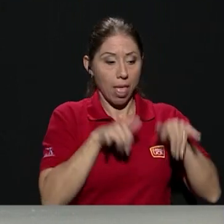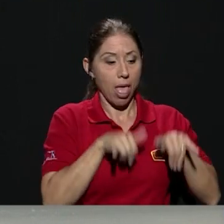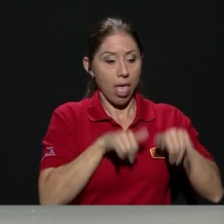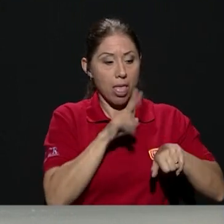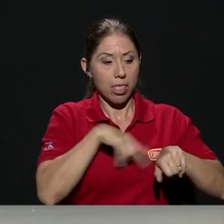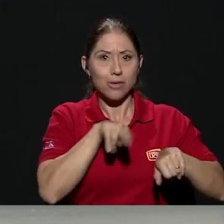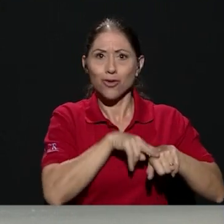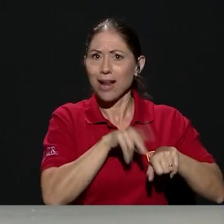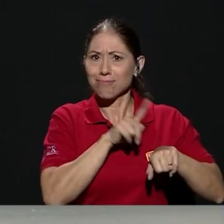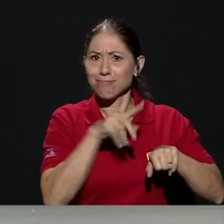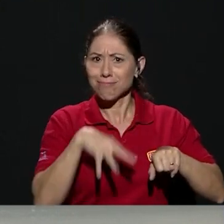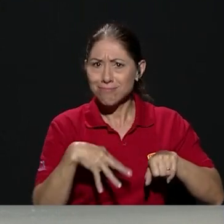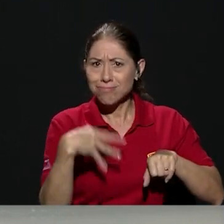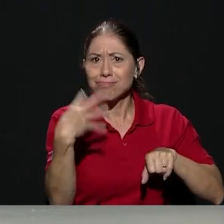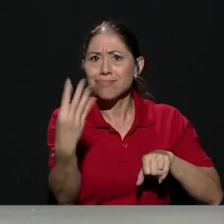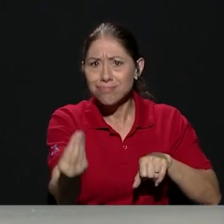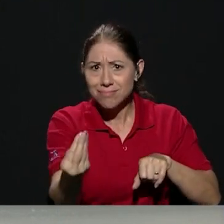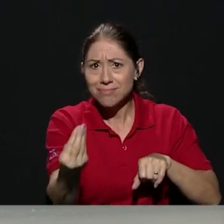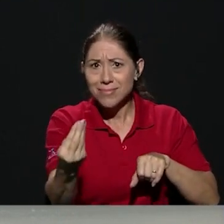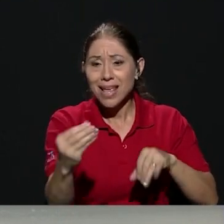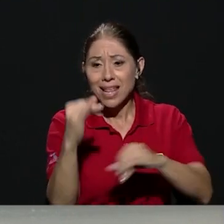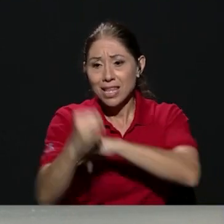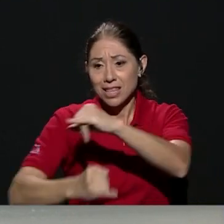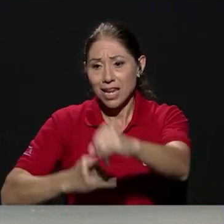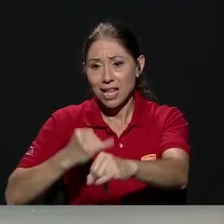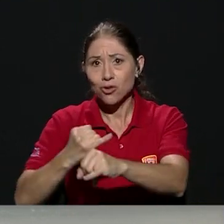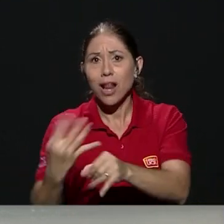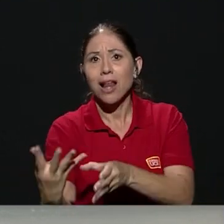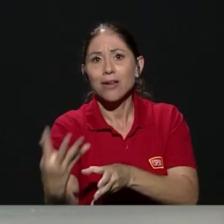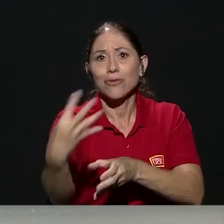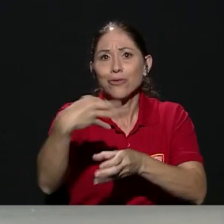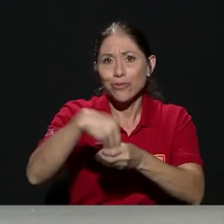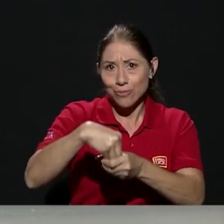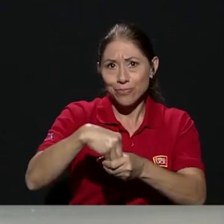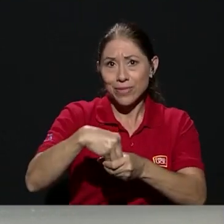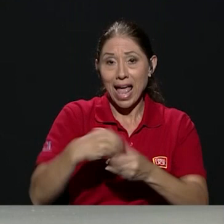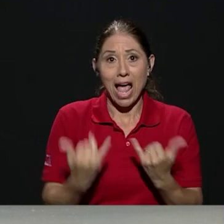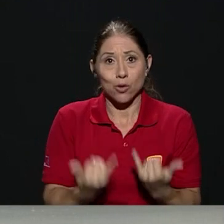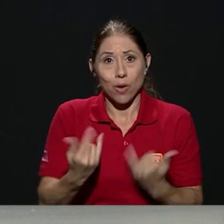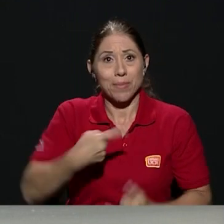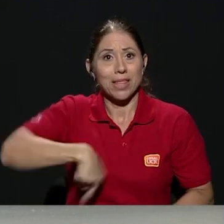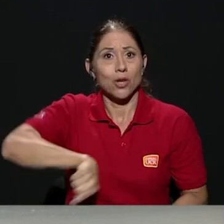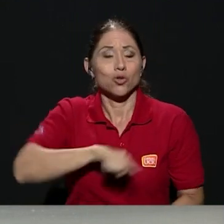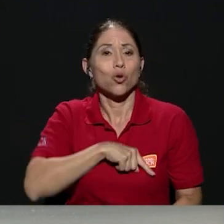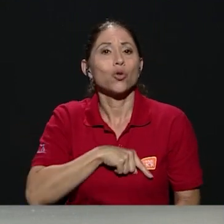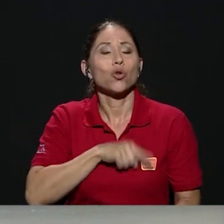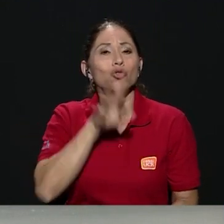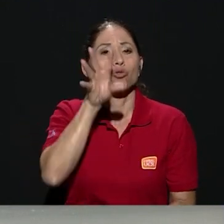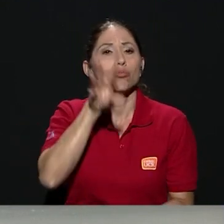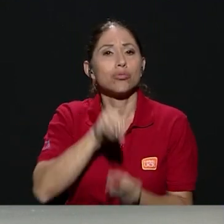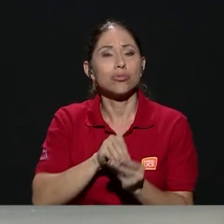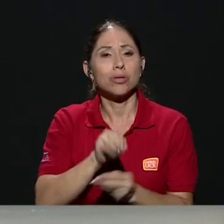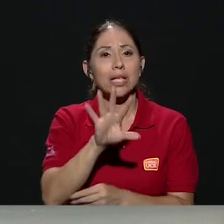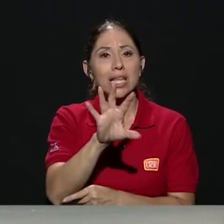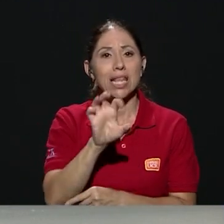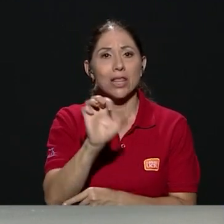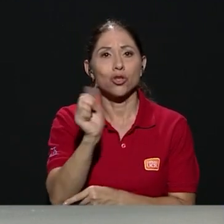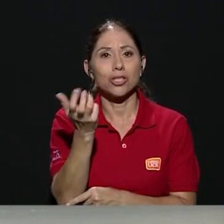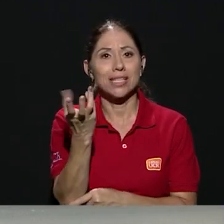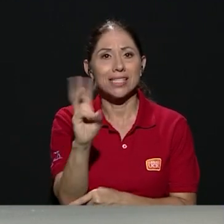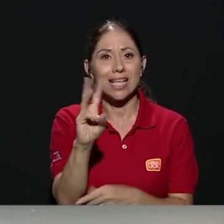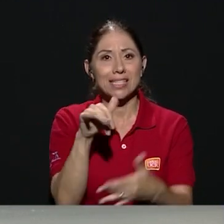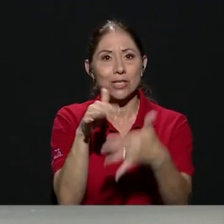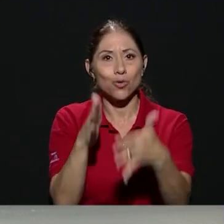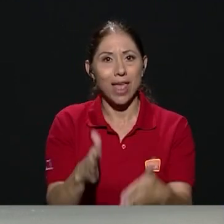nacional y tratar de ser inclusivos en lo internacional. Nosotros actualmente estamos en 516 estudiantes, pero digamos, el